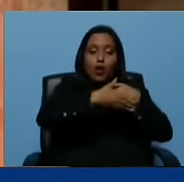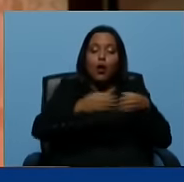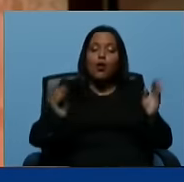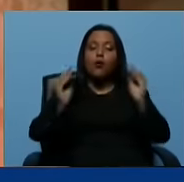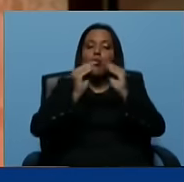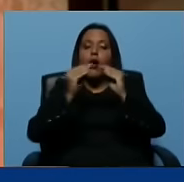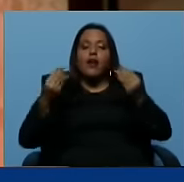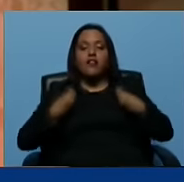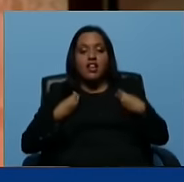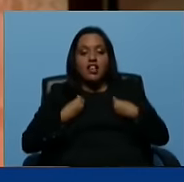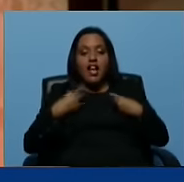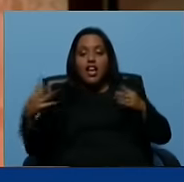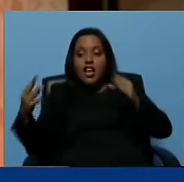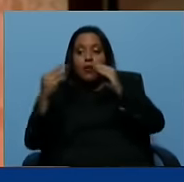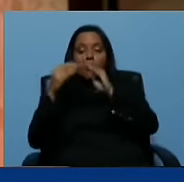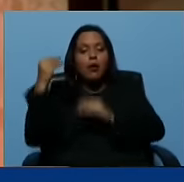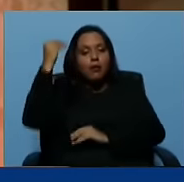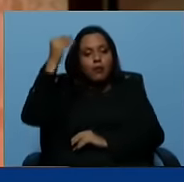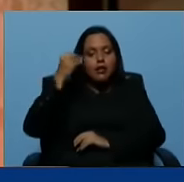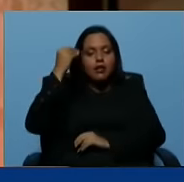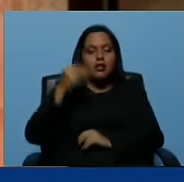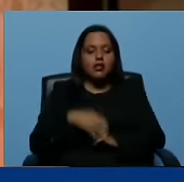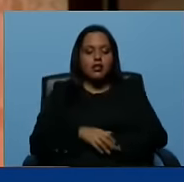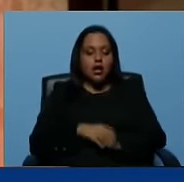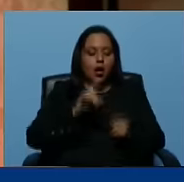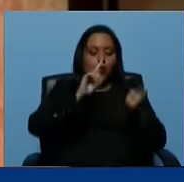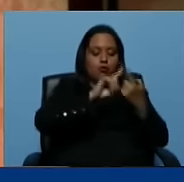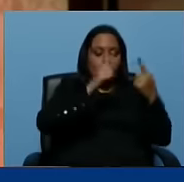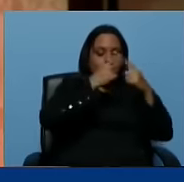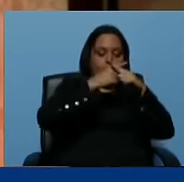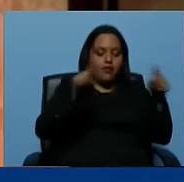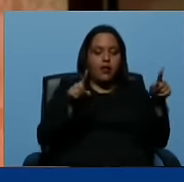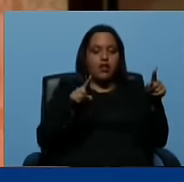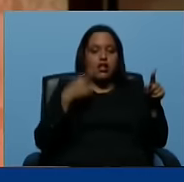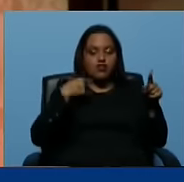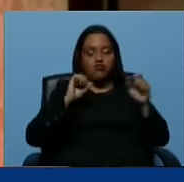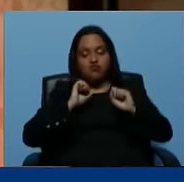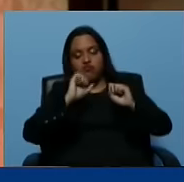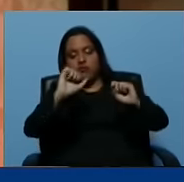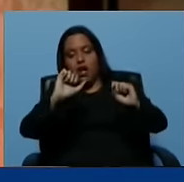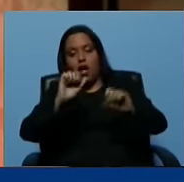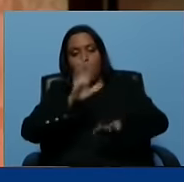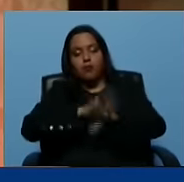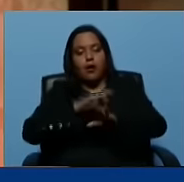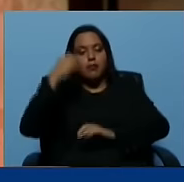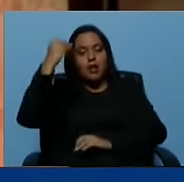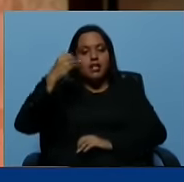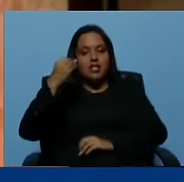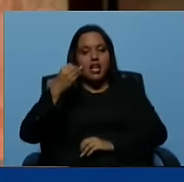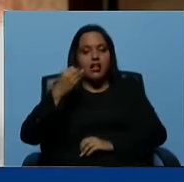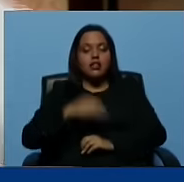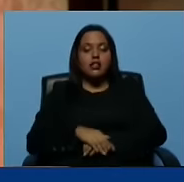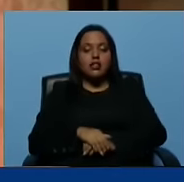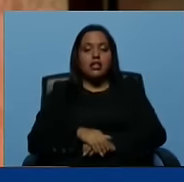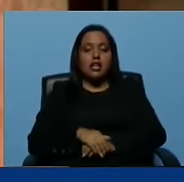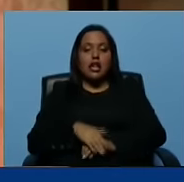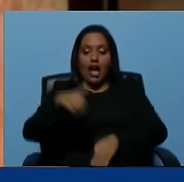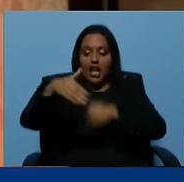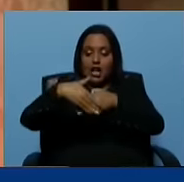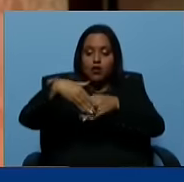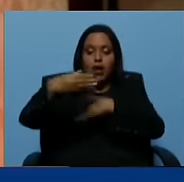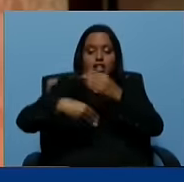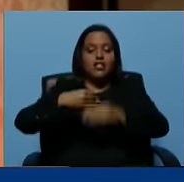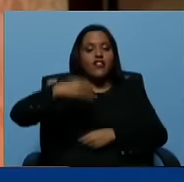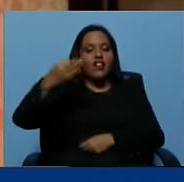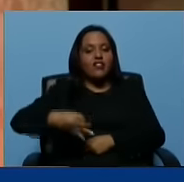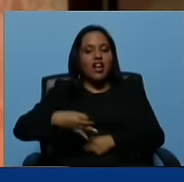pensando. Y si resulta que ocurre una cosa diferente, tú lo rechazas porque tu realidad es la que la red social construyó para ti.